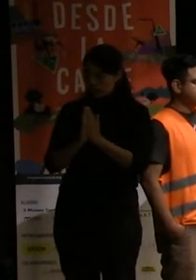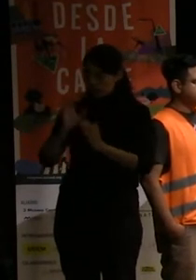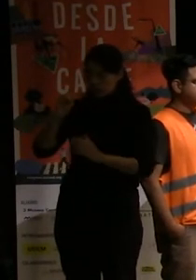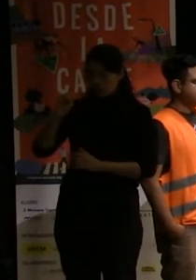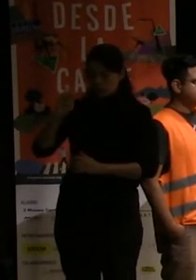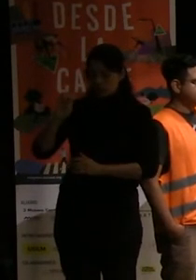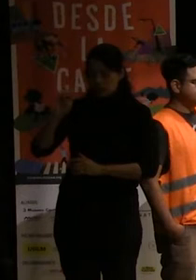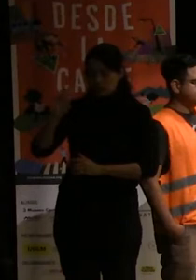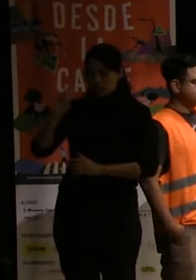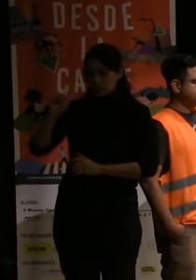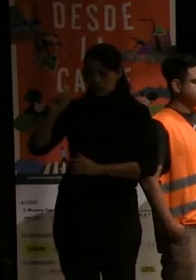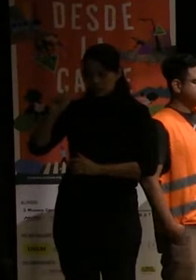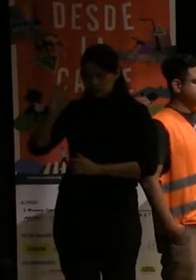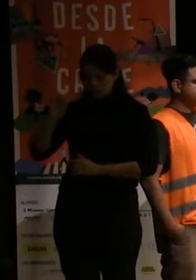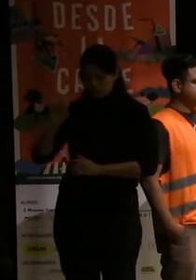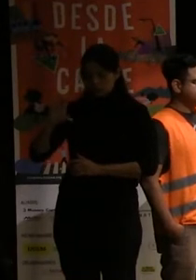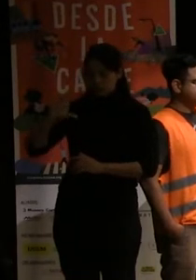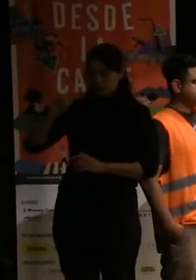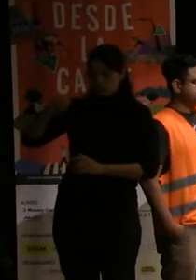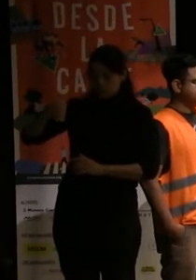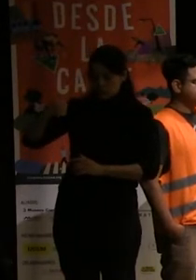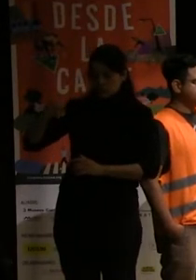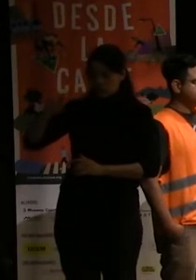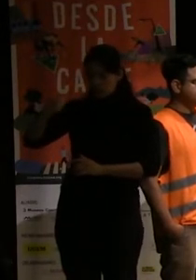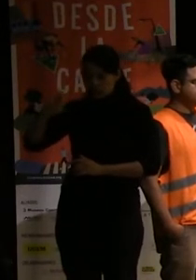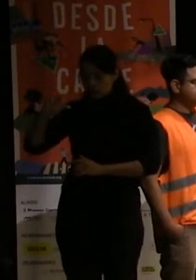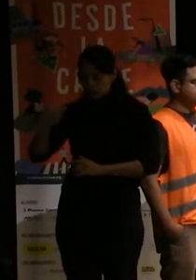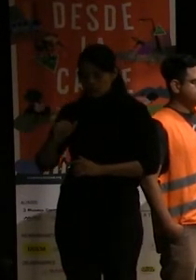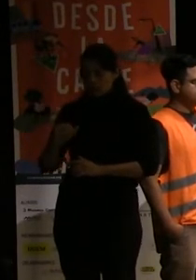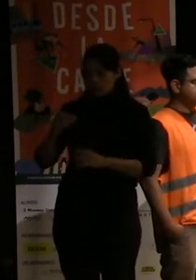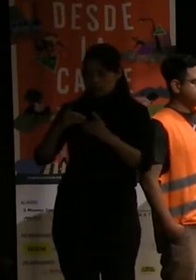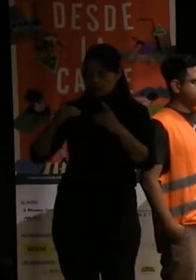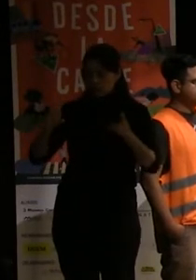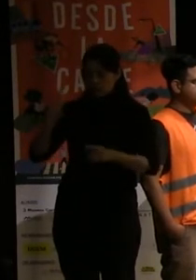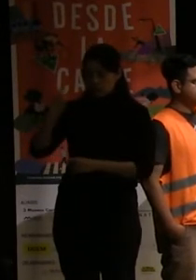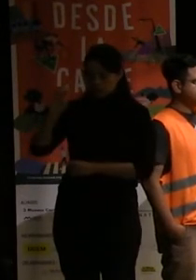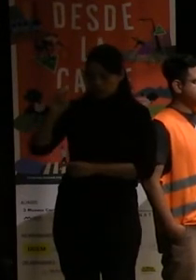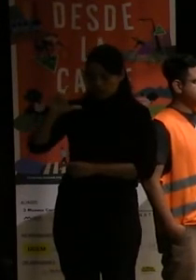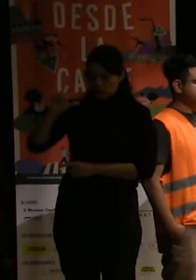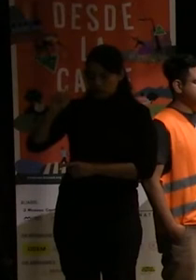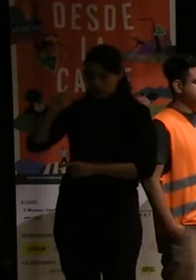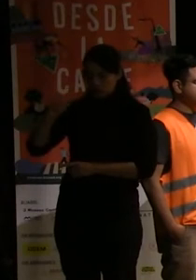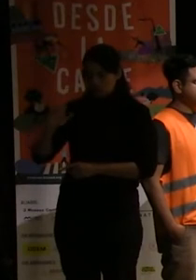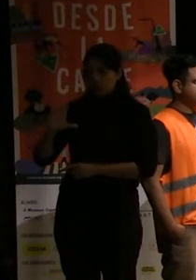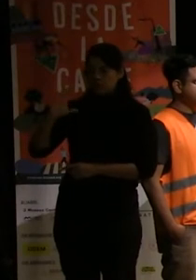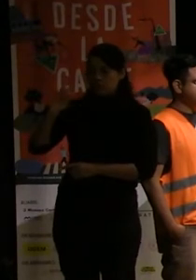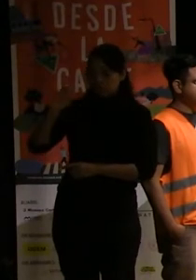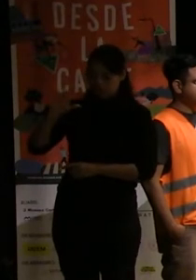da tu camino a centros de estudios de movilidad peatonal hace desarrollos de alta comamos nuevo león